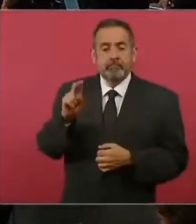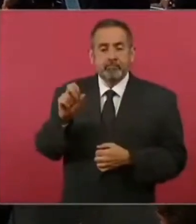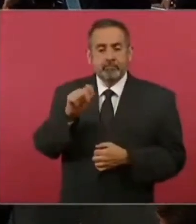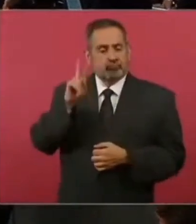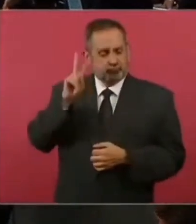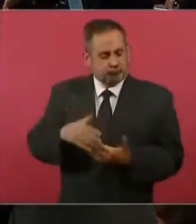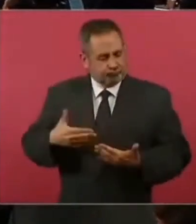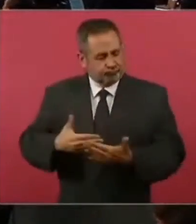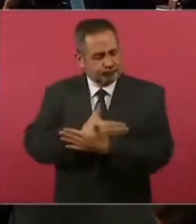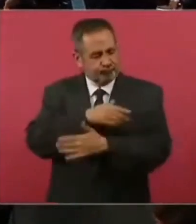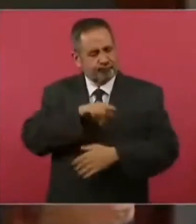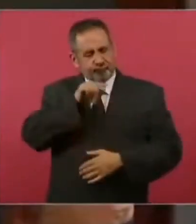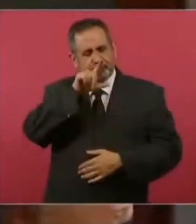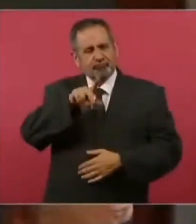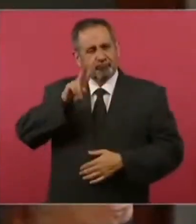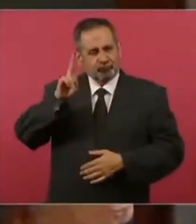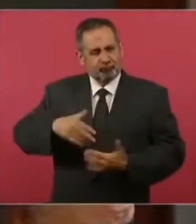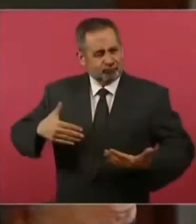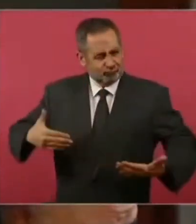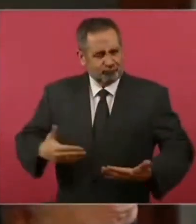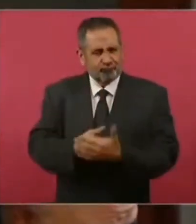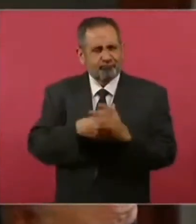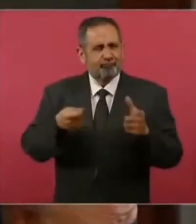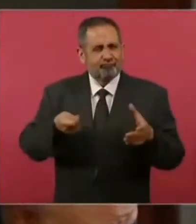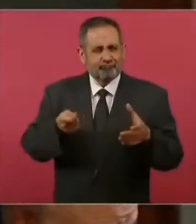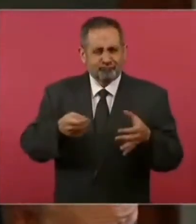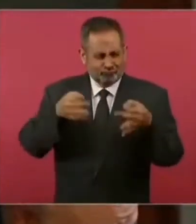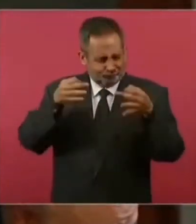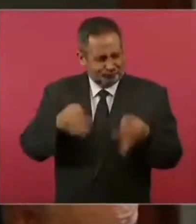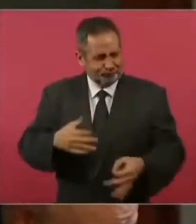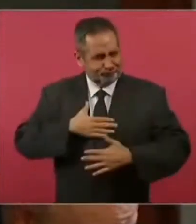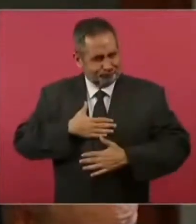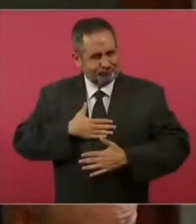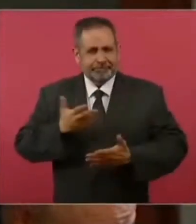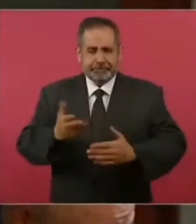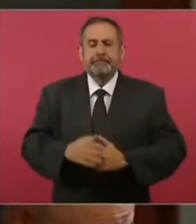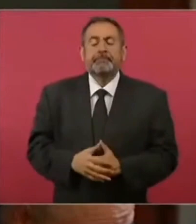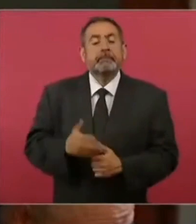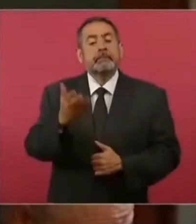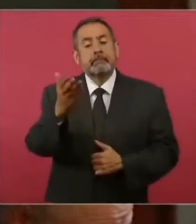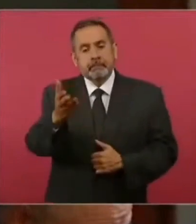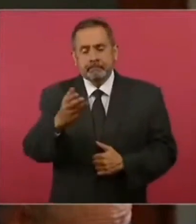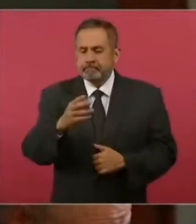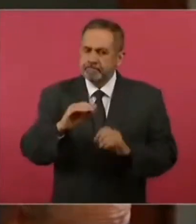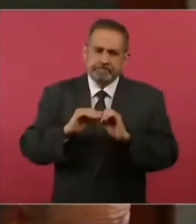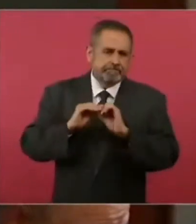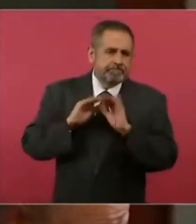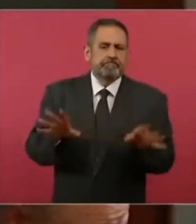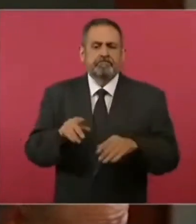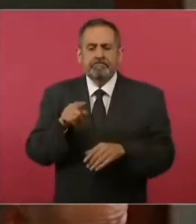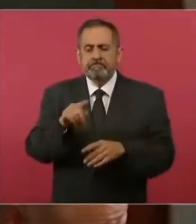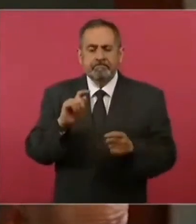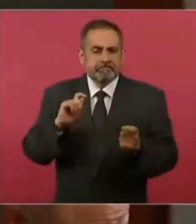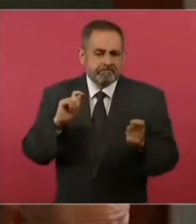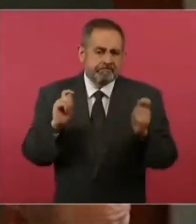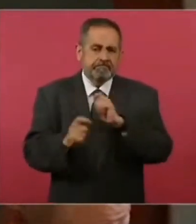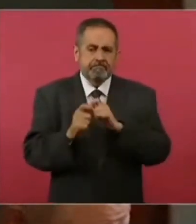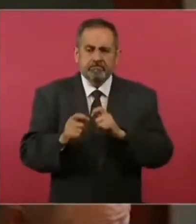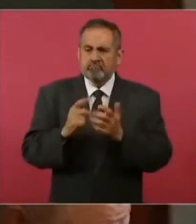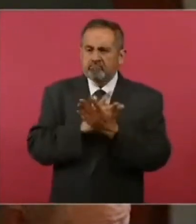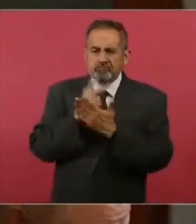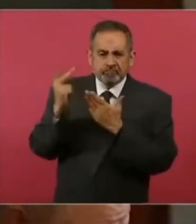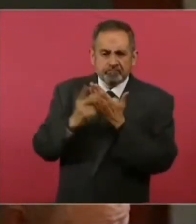y orgullosamente tlaquepaquense. Presidente, sin lugar a dudas, usted le ha dado un giro profundo a lo que son los